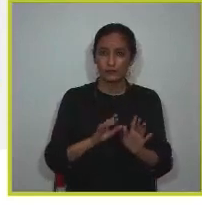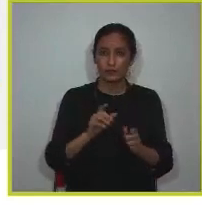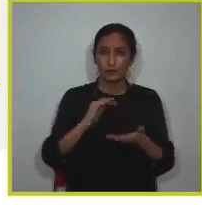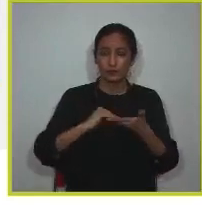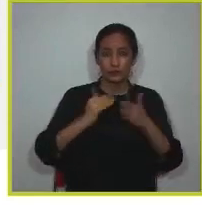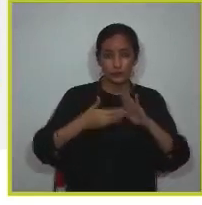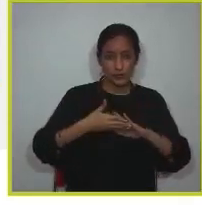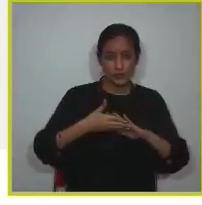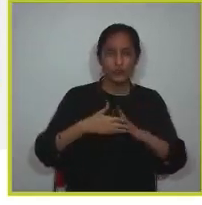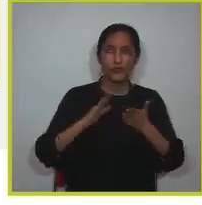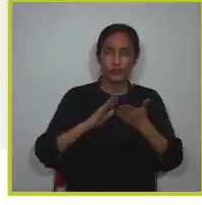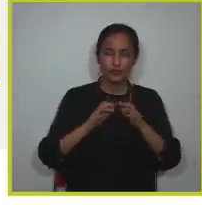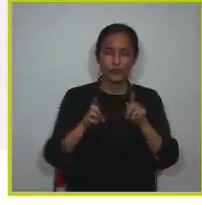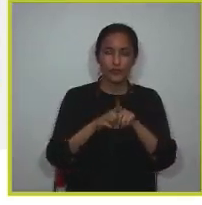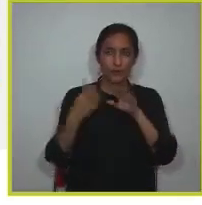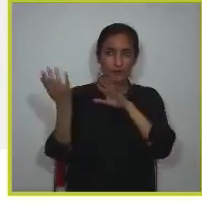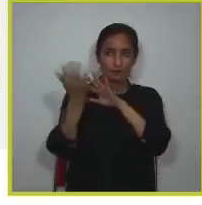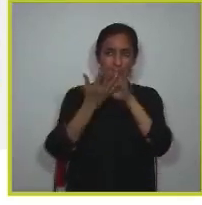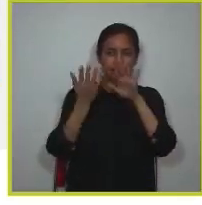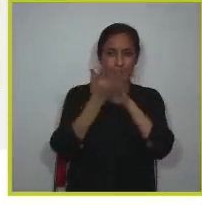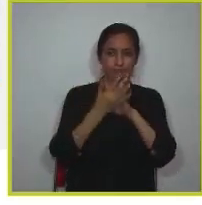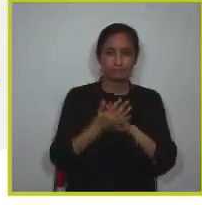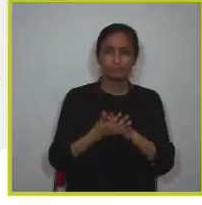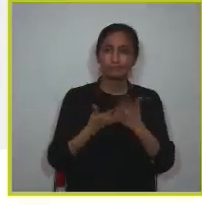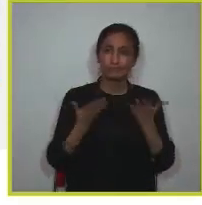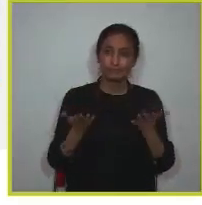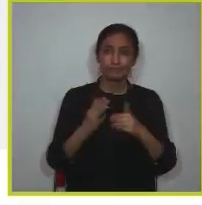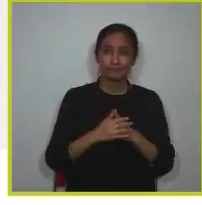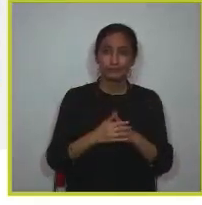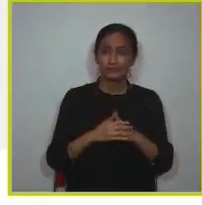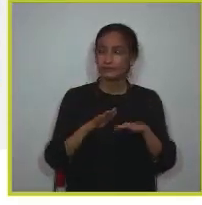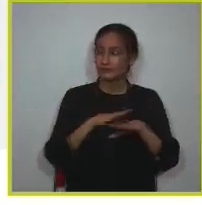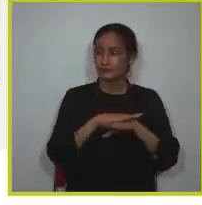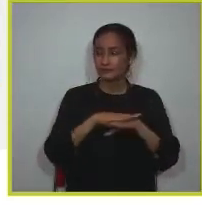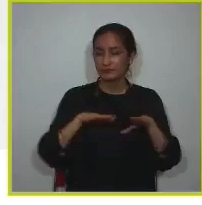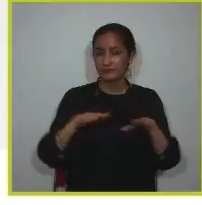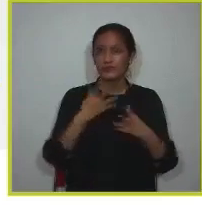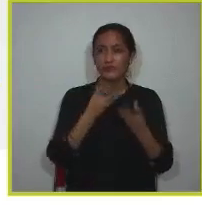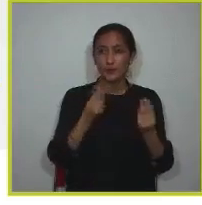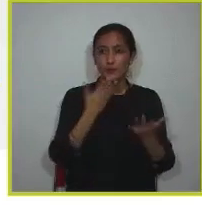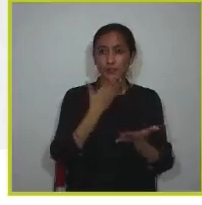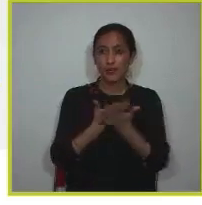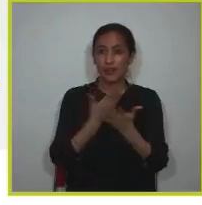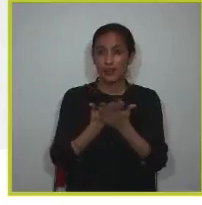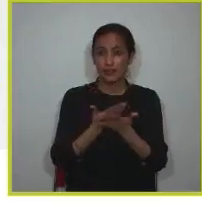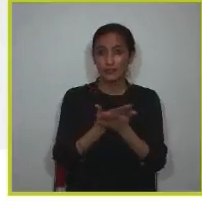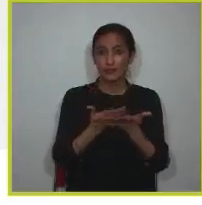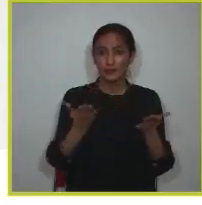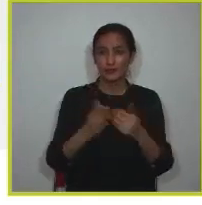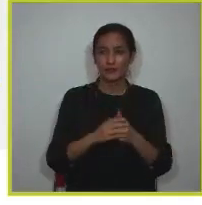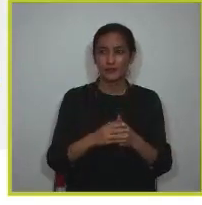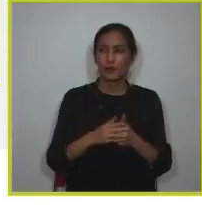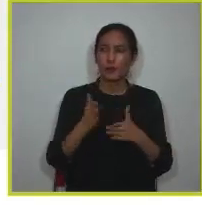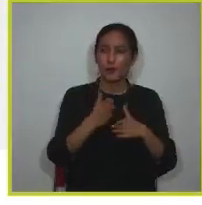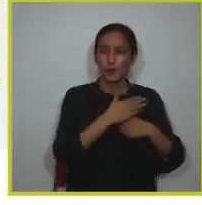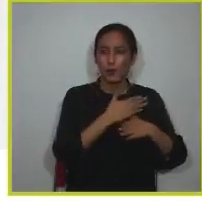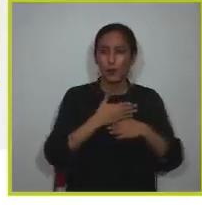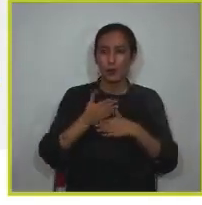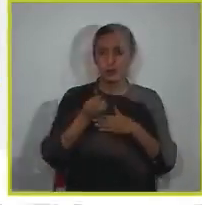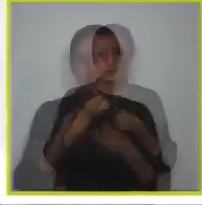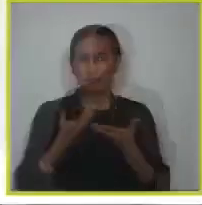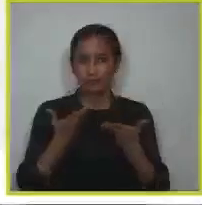sino también ambientales entonces creo que con eso terminamos Agradeciendo a cada uno de ustedes por compartir con